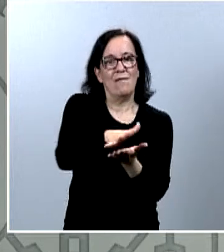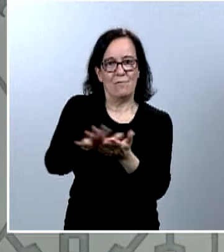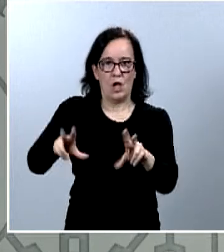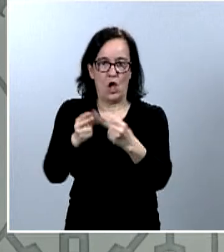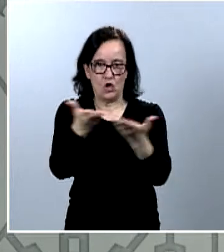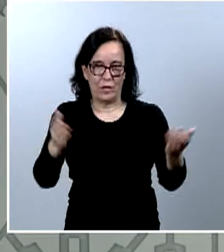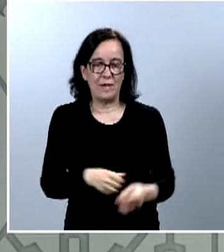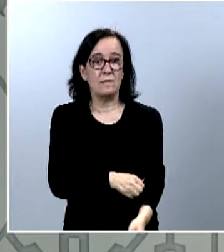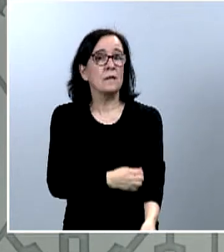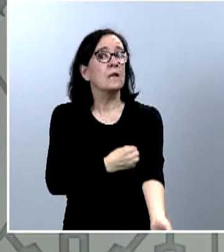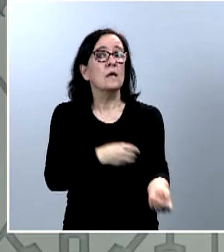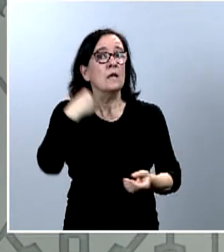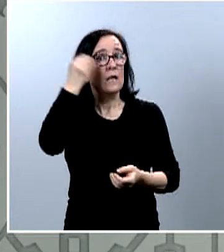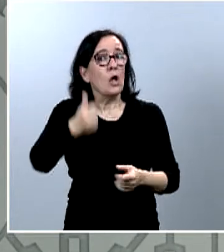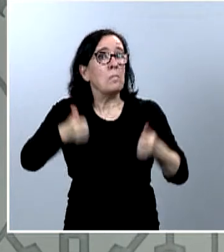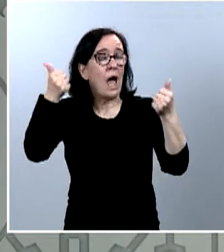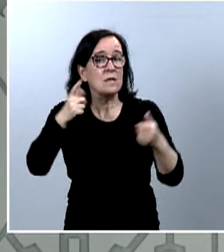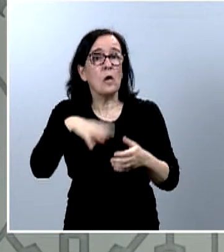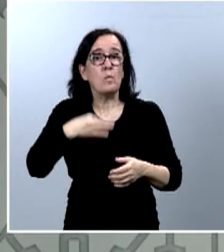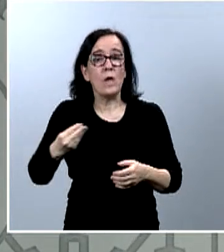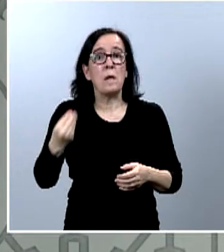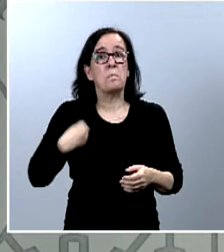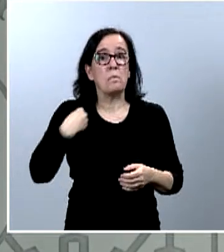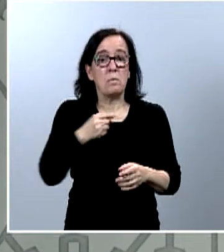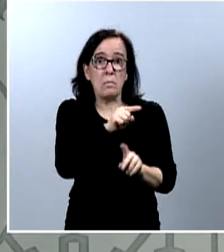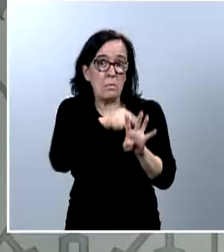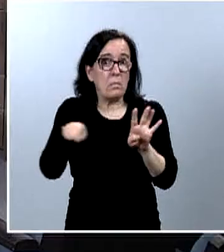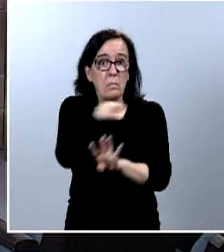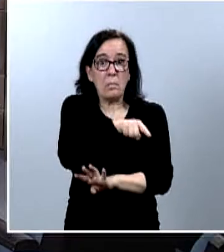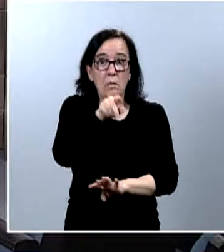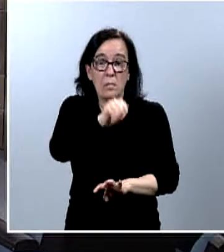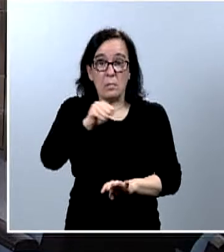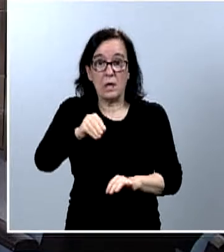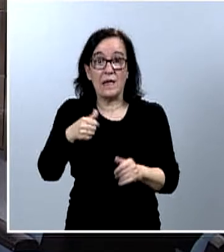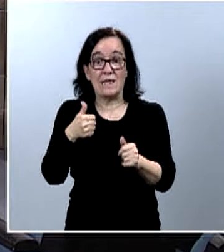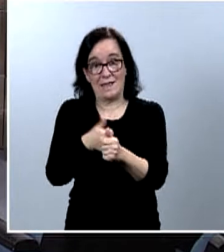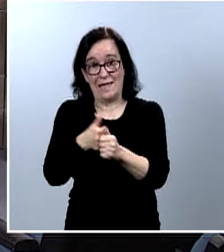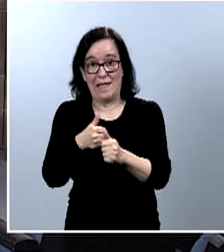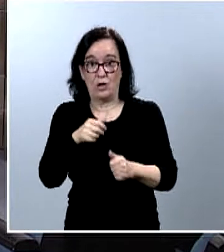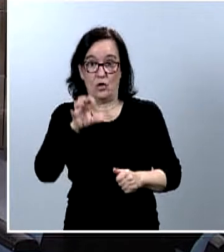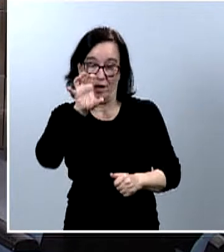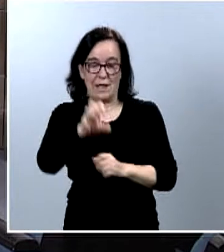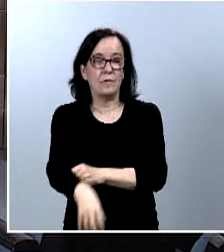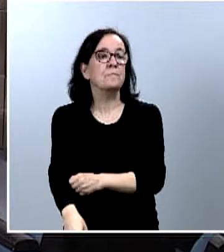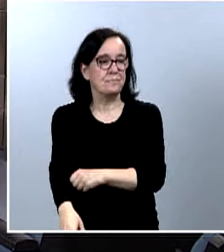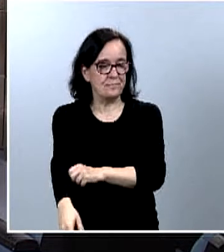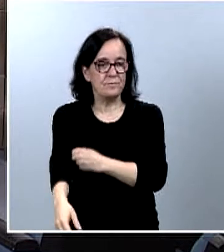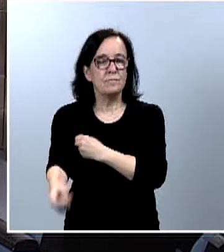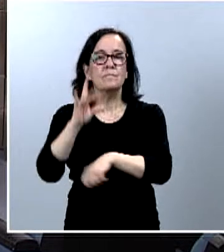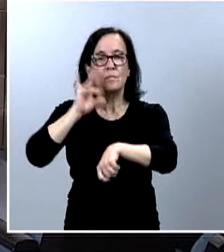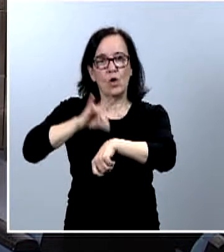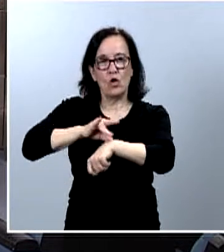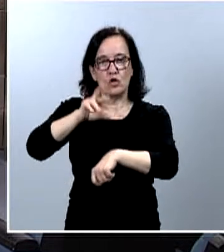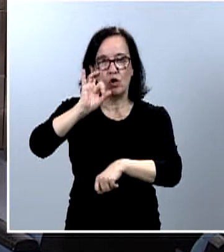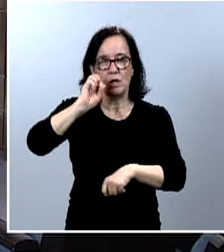Y sin más, creo que podemos pasar ya a las preguntas, secretario de Estado. Sí, por supuesto. Doctor Simón, hoy lo que apreciamos